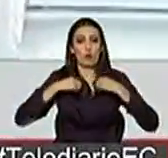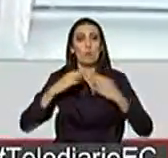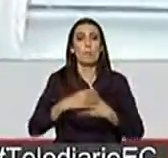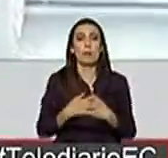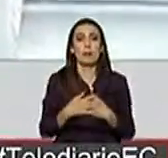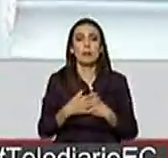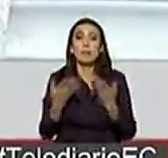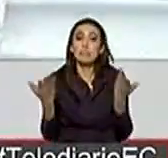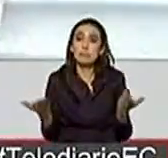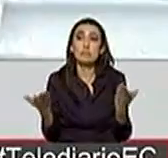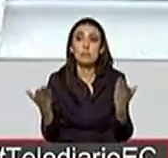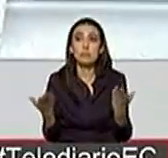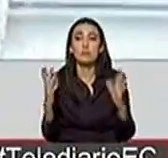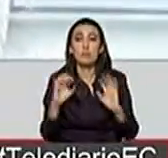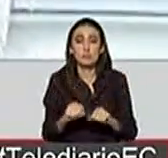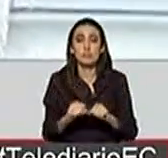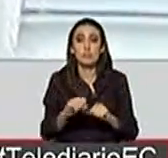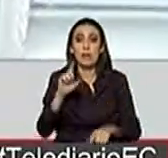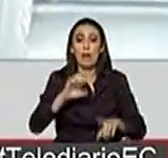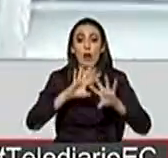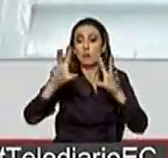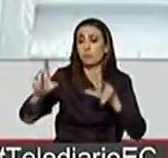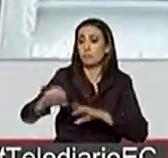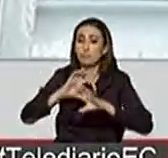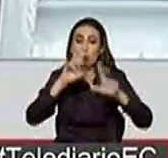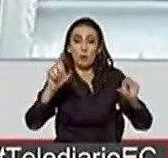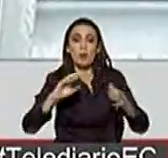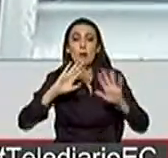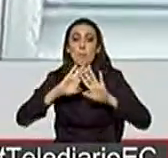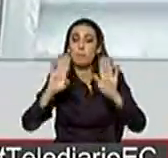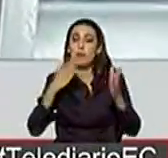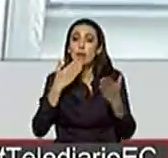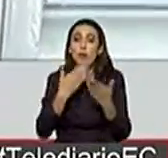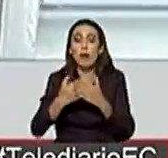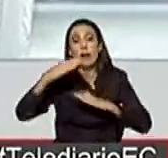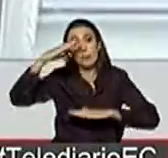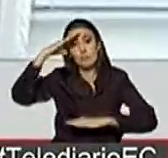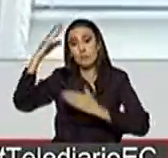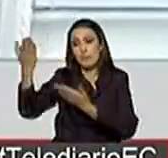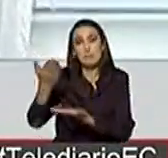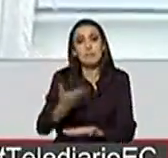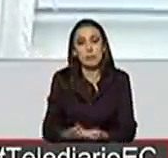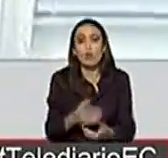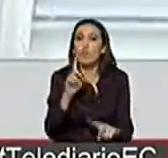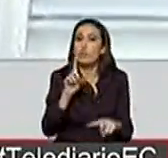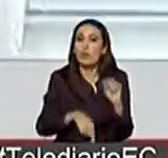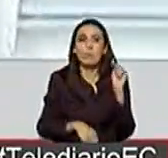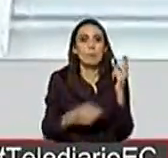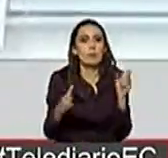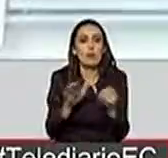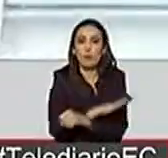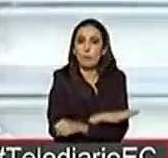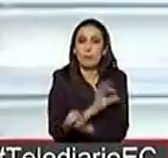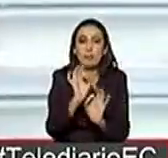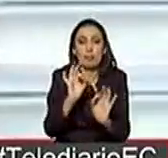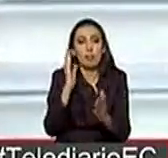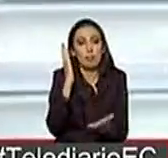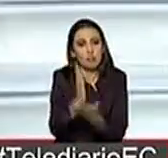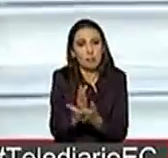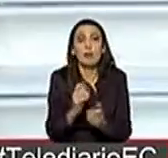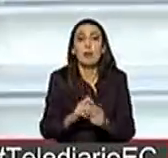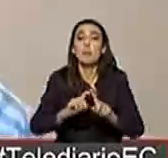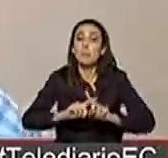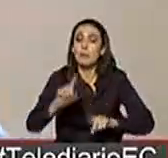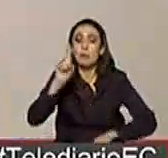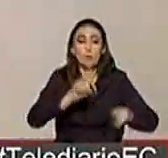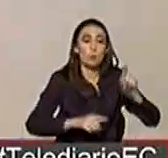entonces eso es lo que se alcanzaron a robar pero gracias a dios llegó ya la policía en estos momentos no pudieron terminar con el local pero si nos